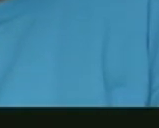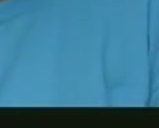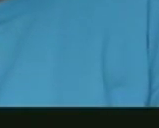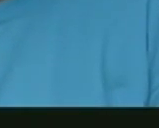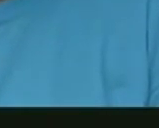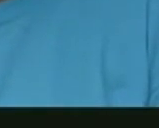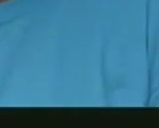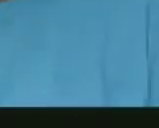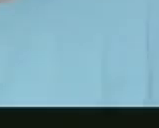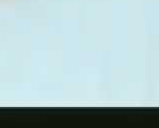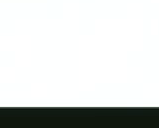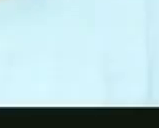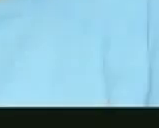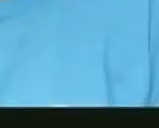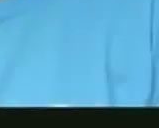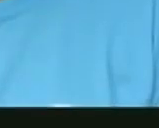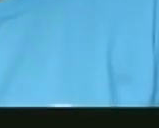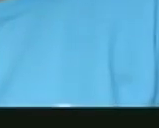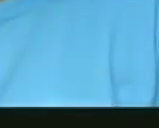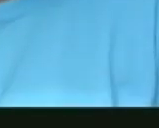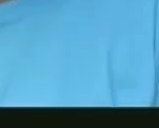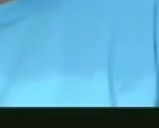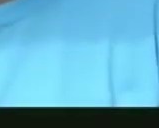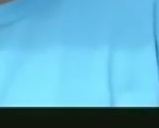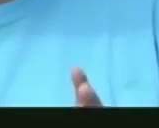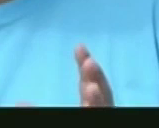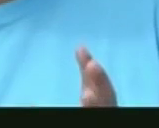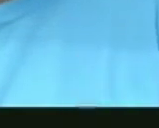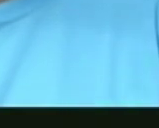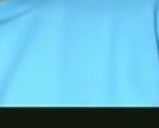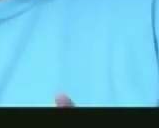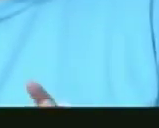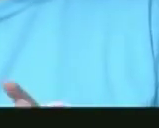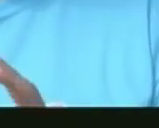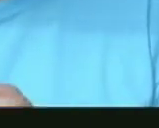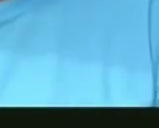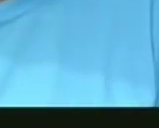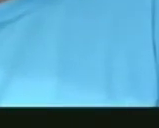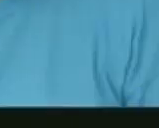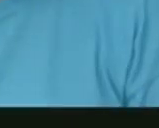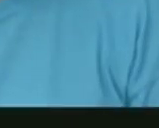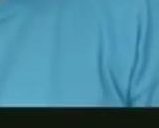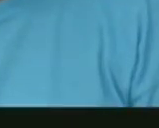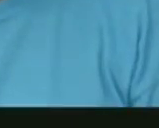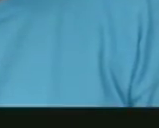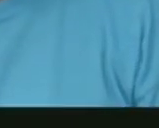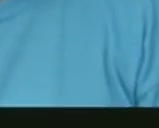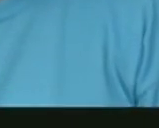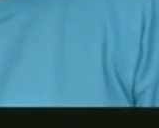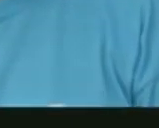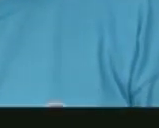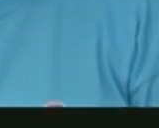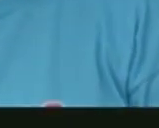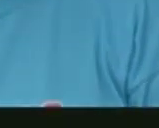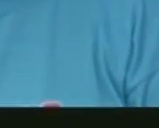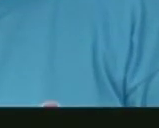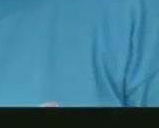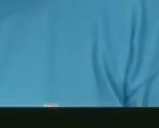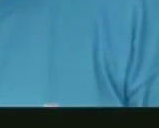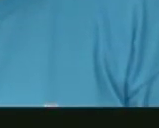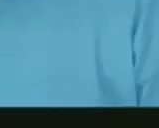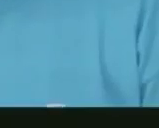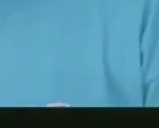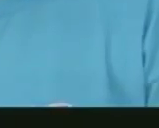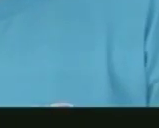622 que son de otros sectores. Se tiene 937 votos duros, 276